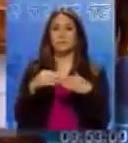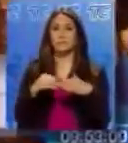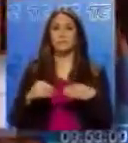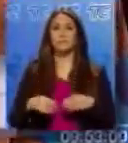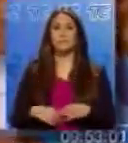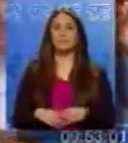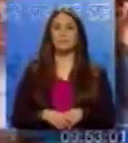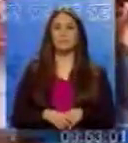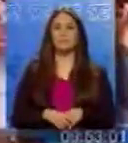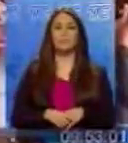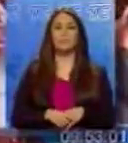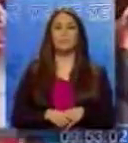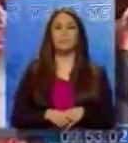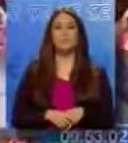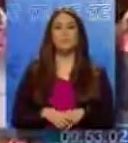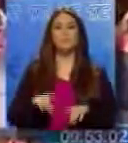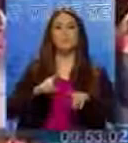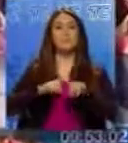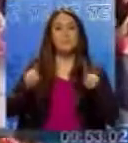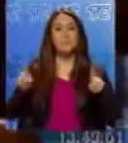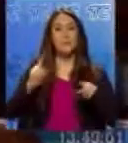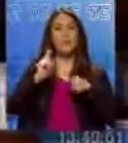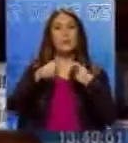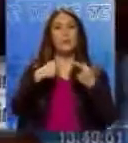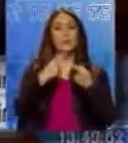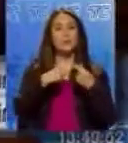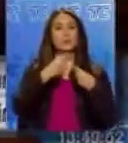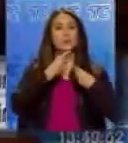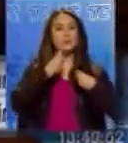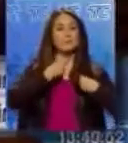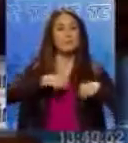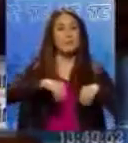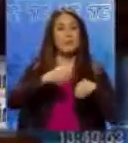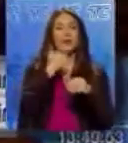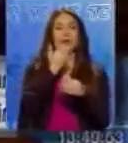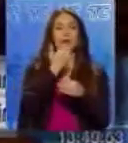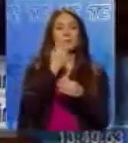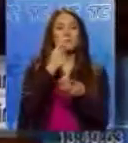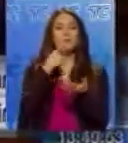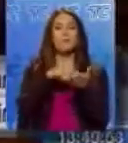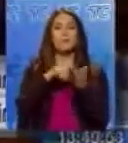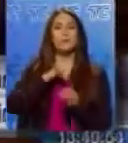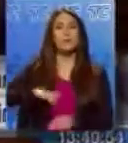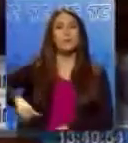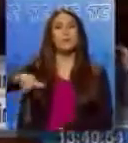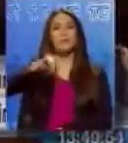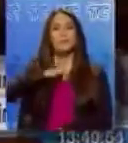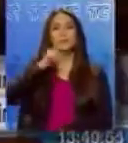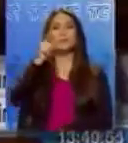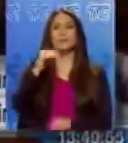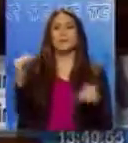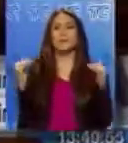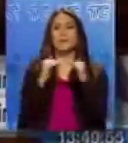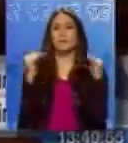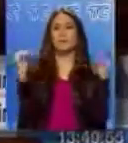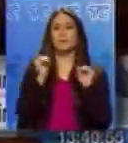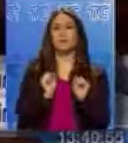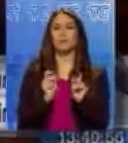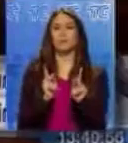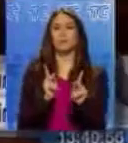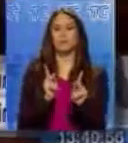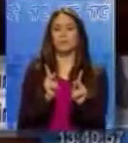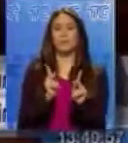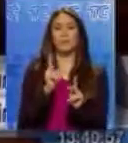es la diferencia entre una aristocracia y una verdadera democracia. La igualdad de